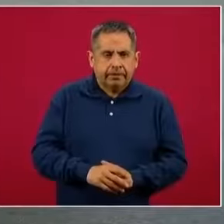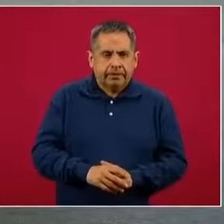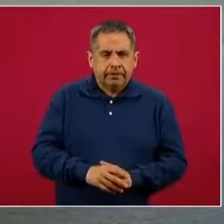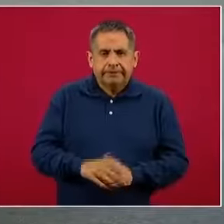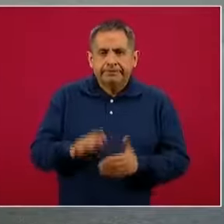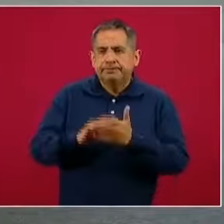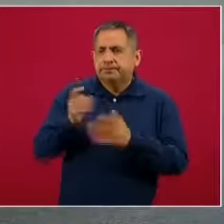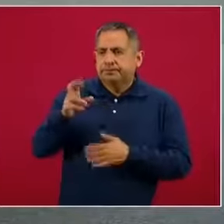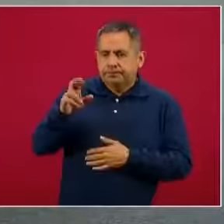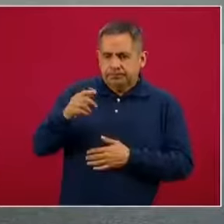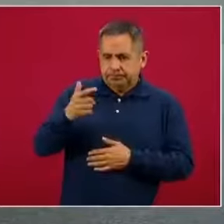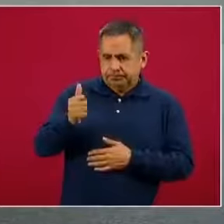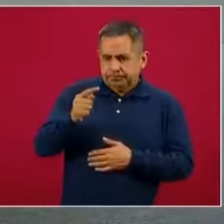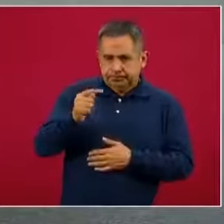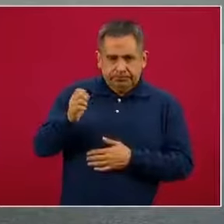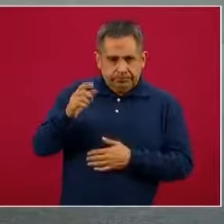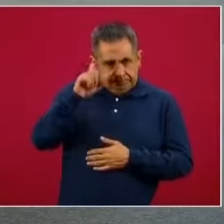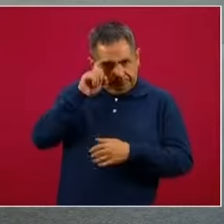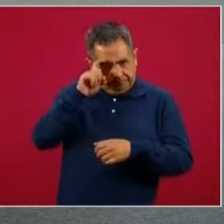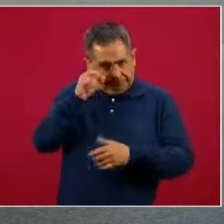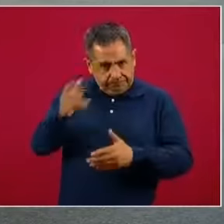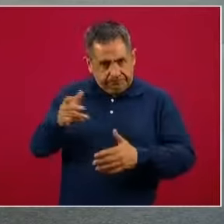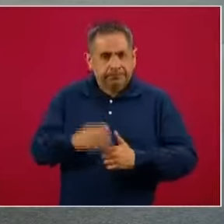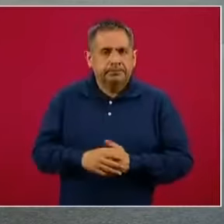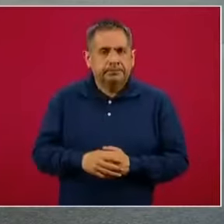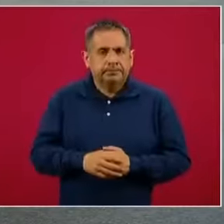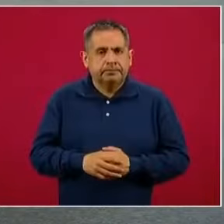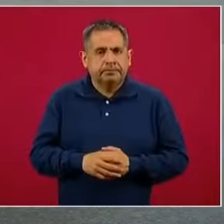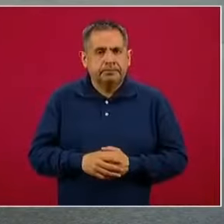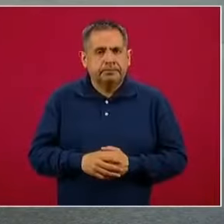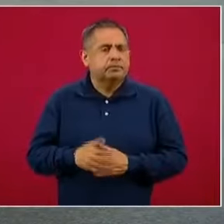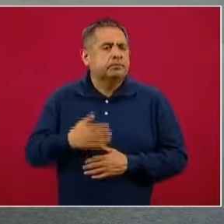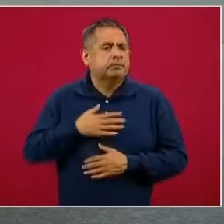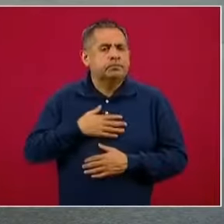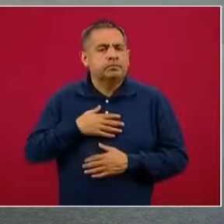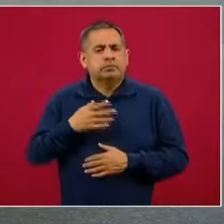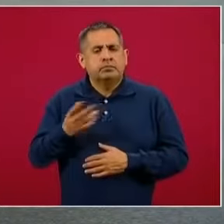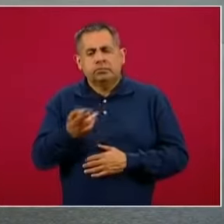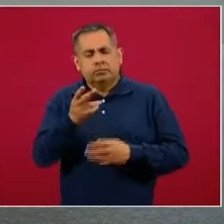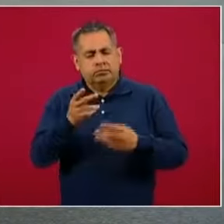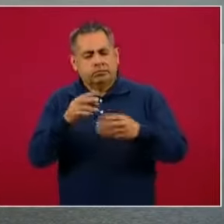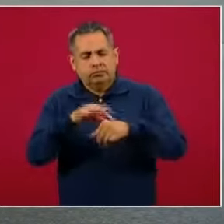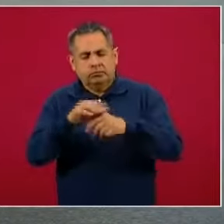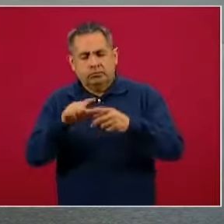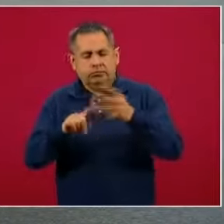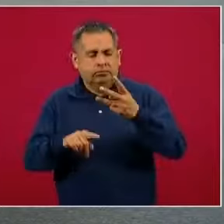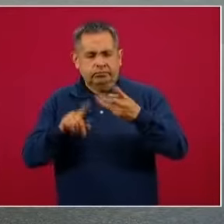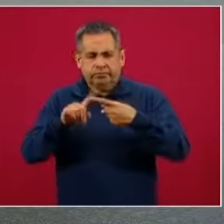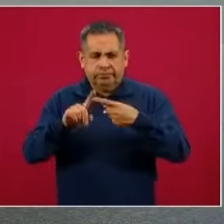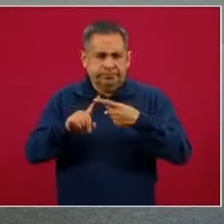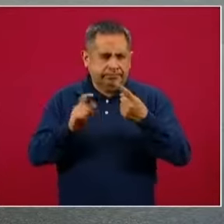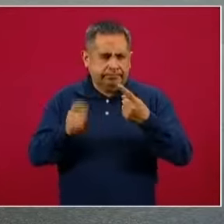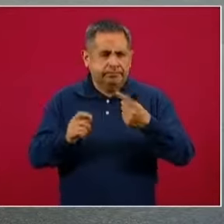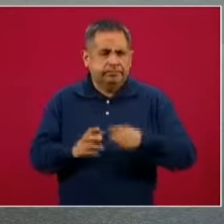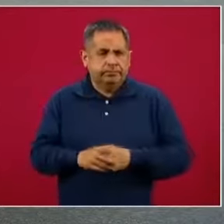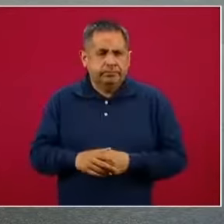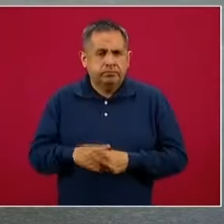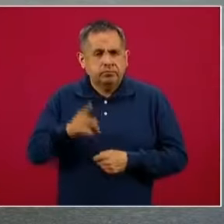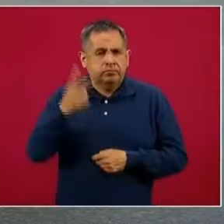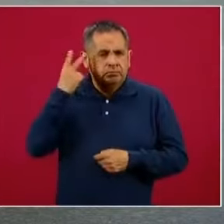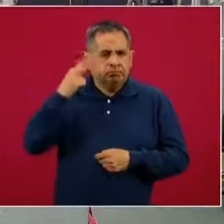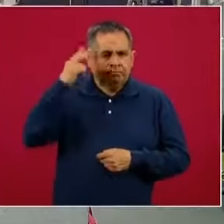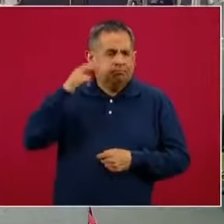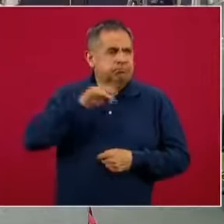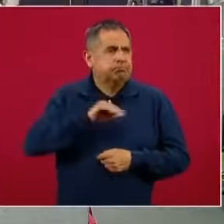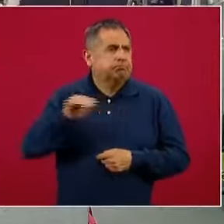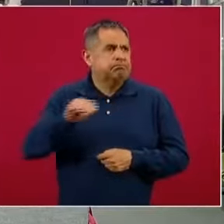Gracias, doctor Gatell, funcionarios, el público que se escucha. Doctor, le voy a hacer 3 cuestionamientos. Una es, ustedes viajan en avión y